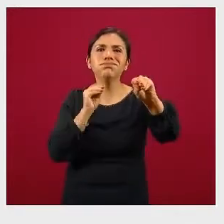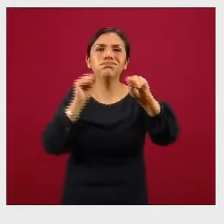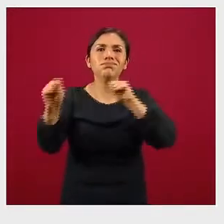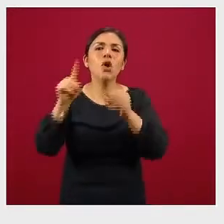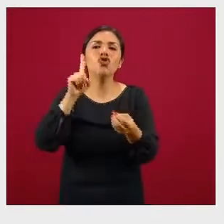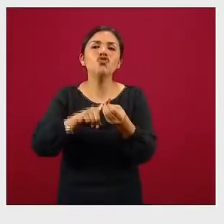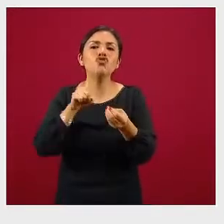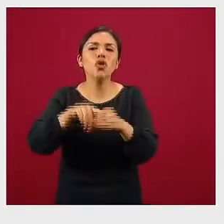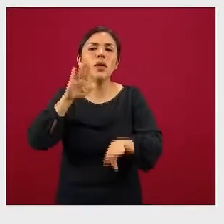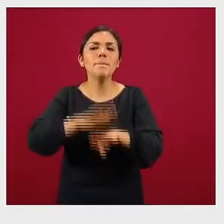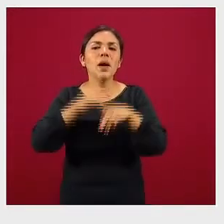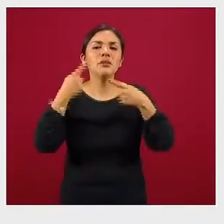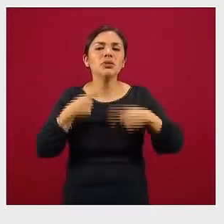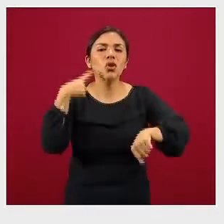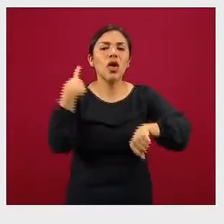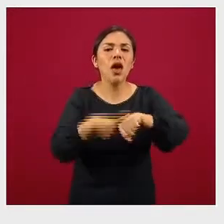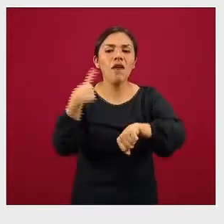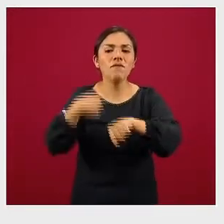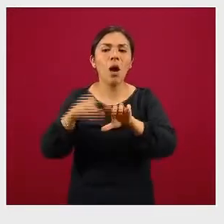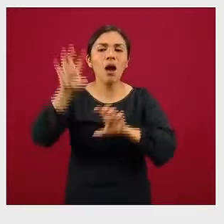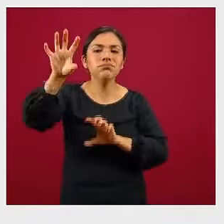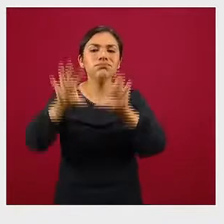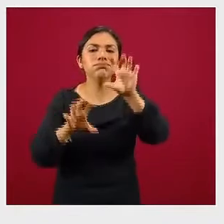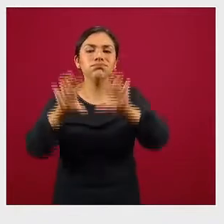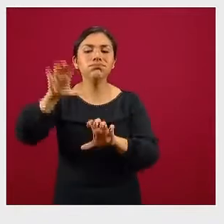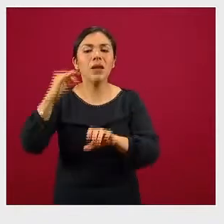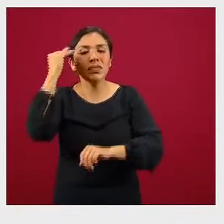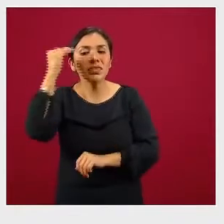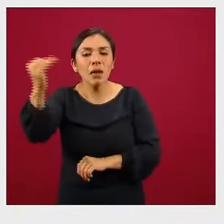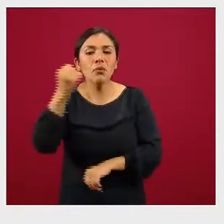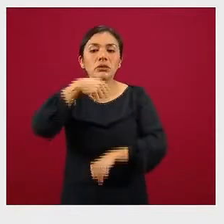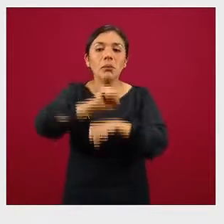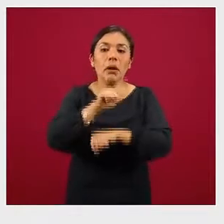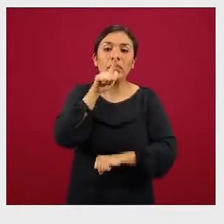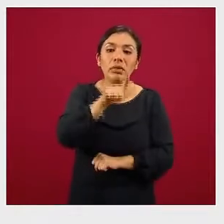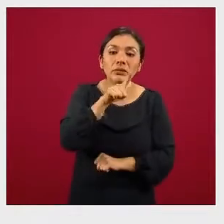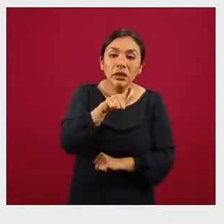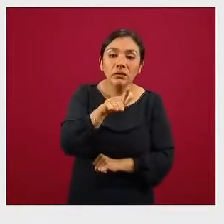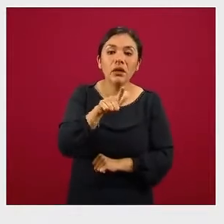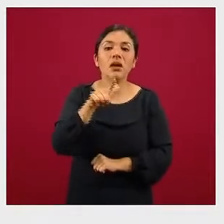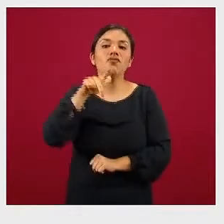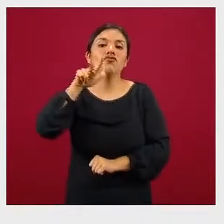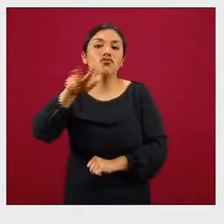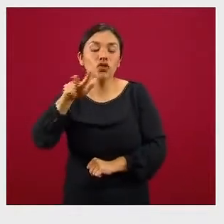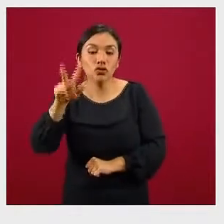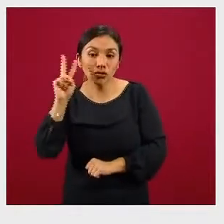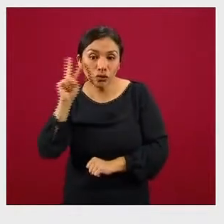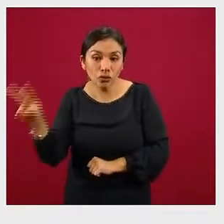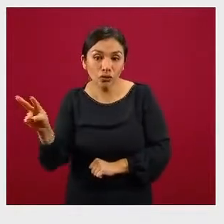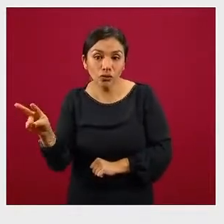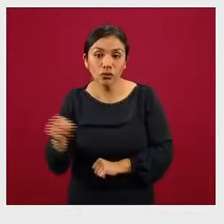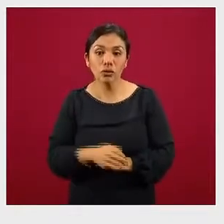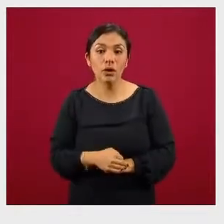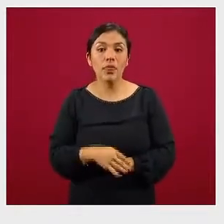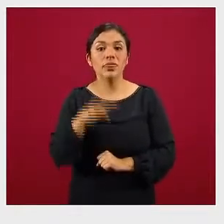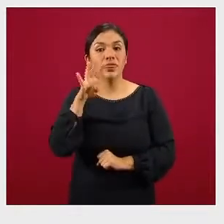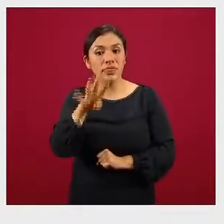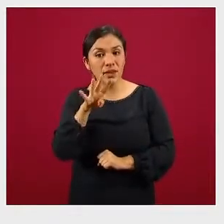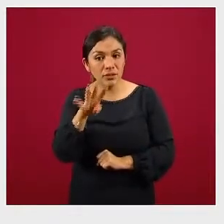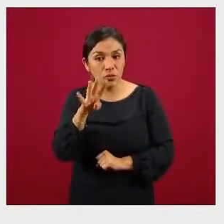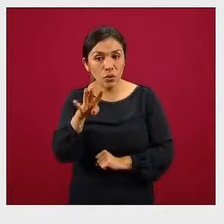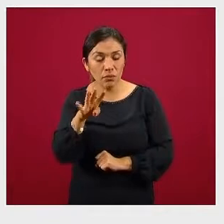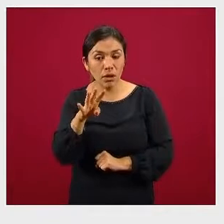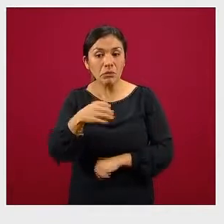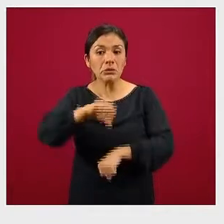14, semana 15, semana 16, semana 17, semana 18,